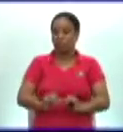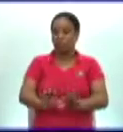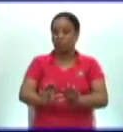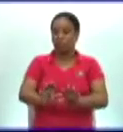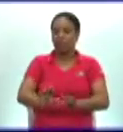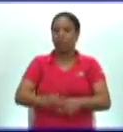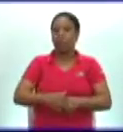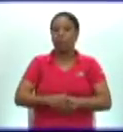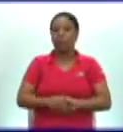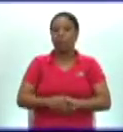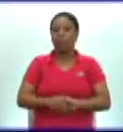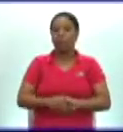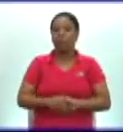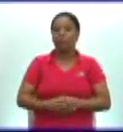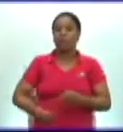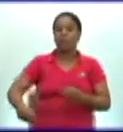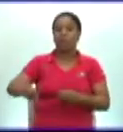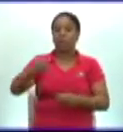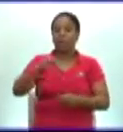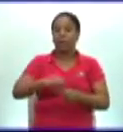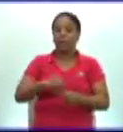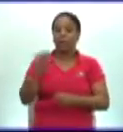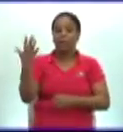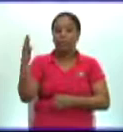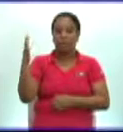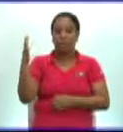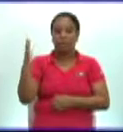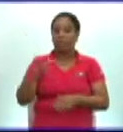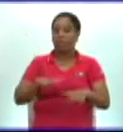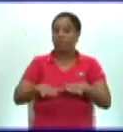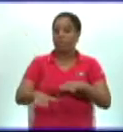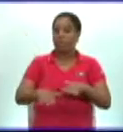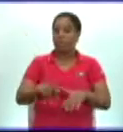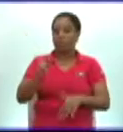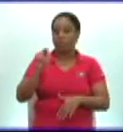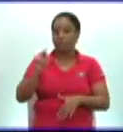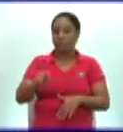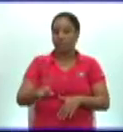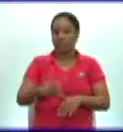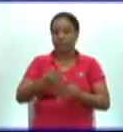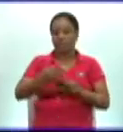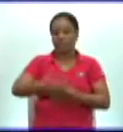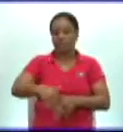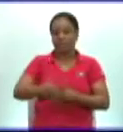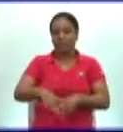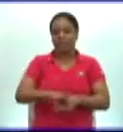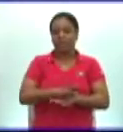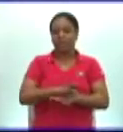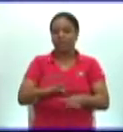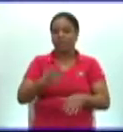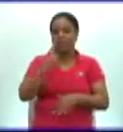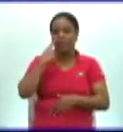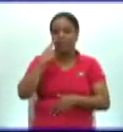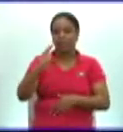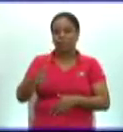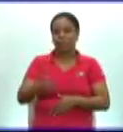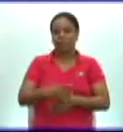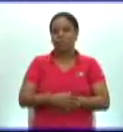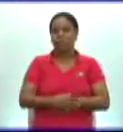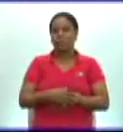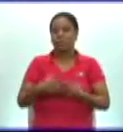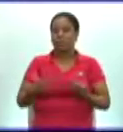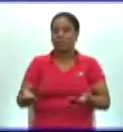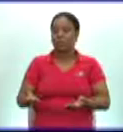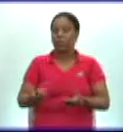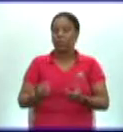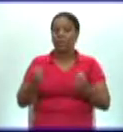fuerza aplicada por la mano y se mueve en esa dirección. Ya conocemos que las fuerzas